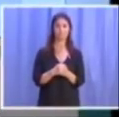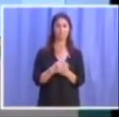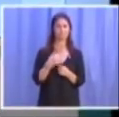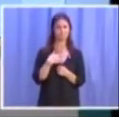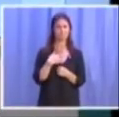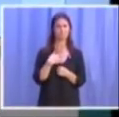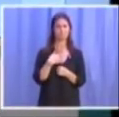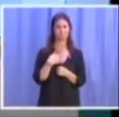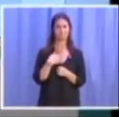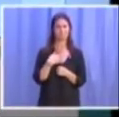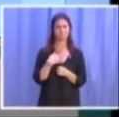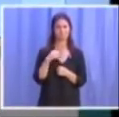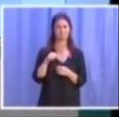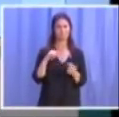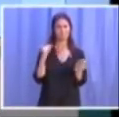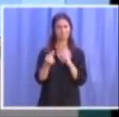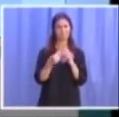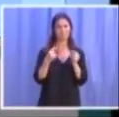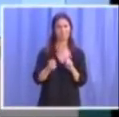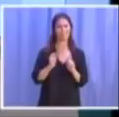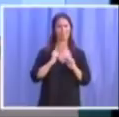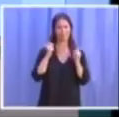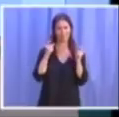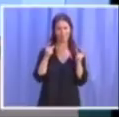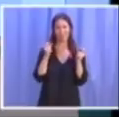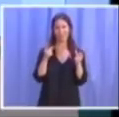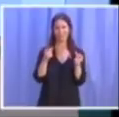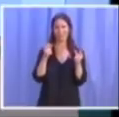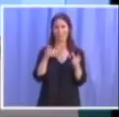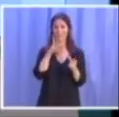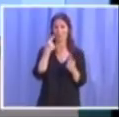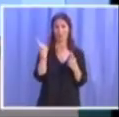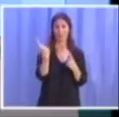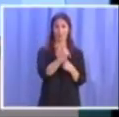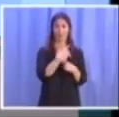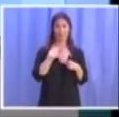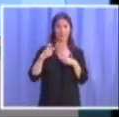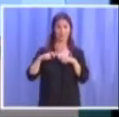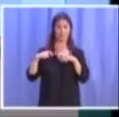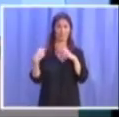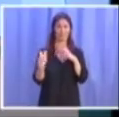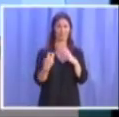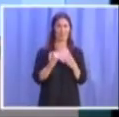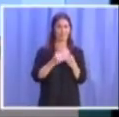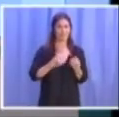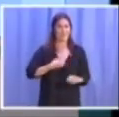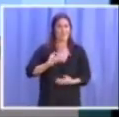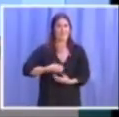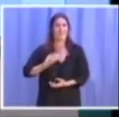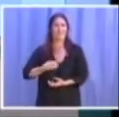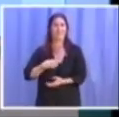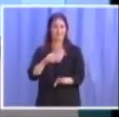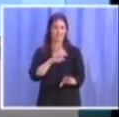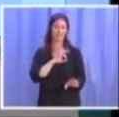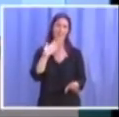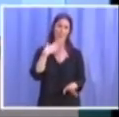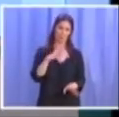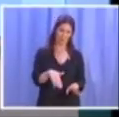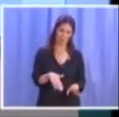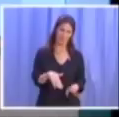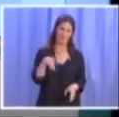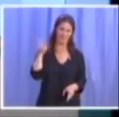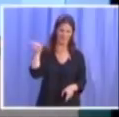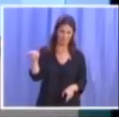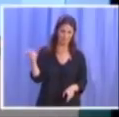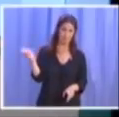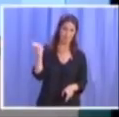revelador este tipo de debates, porque al final cada uno de los que estamos aquí sentados nos estamos retratando. Señor Cuenca, que venga